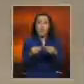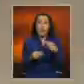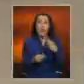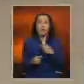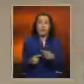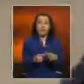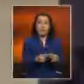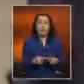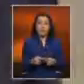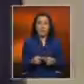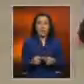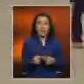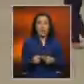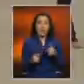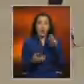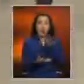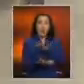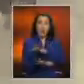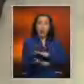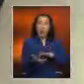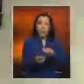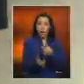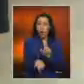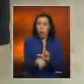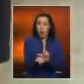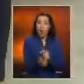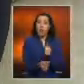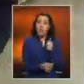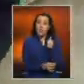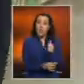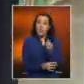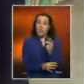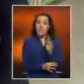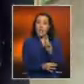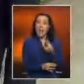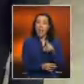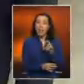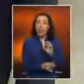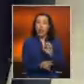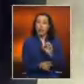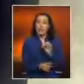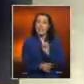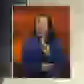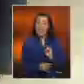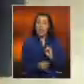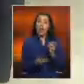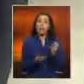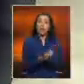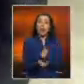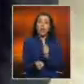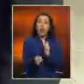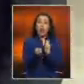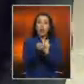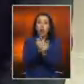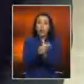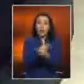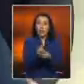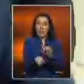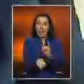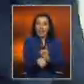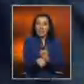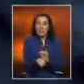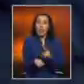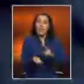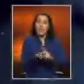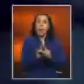social. Pese a lo complejo del entorno, su director, Fernando Santiago, ha logrado convertir esta institución en